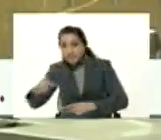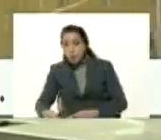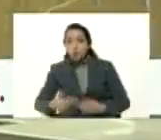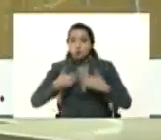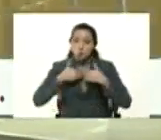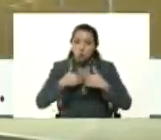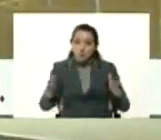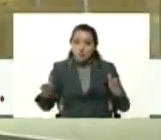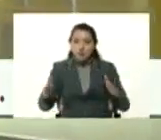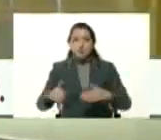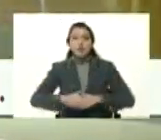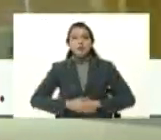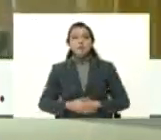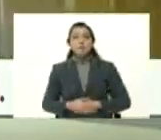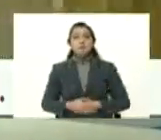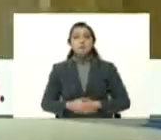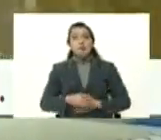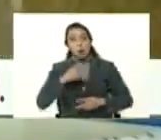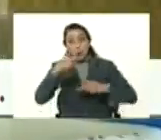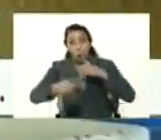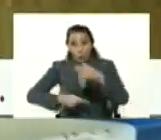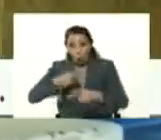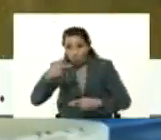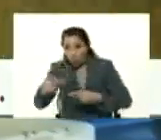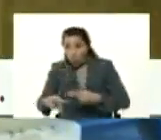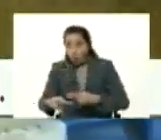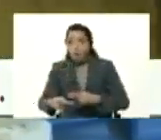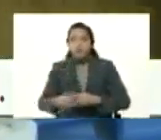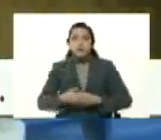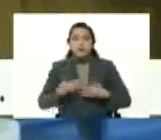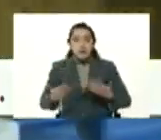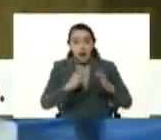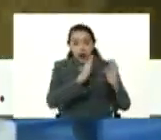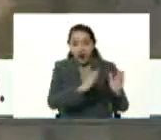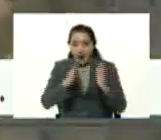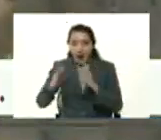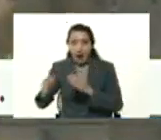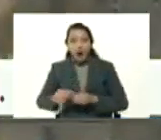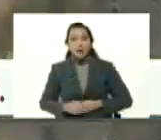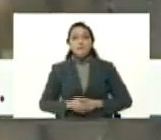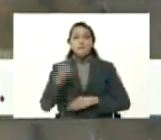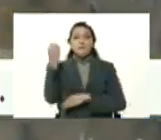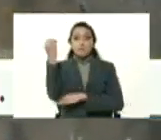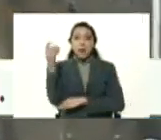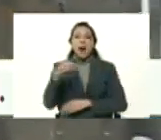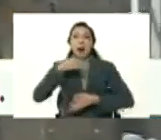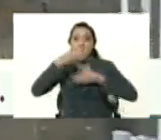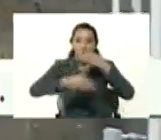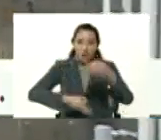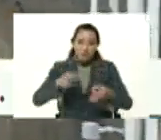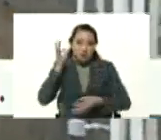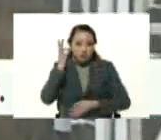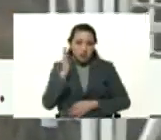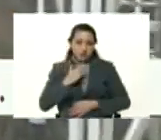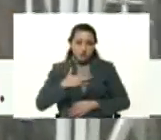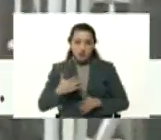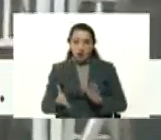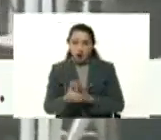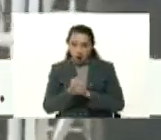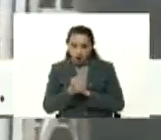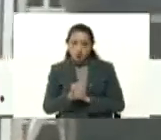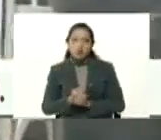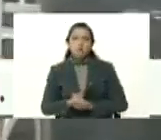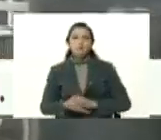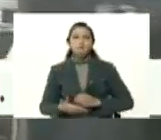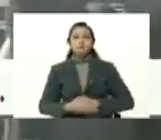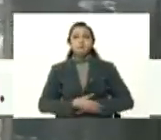operativas. Pero la producción y los procesos operativos, le doy el pase a la compañera Yomar para que puntualice un poco